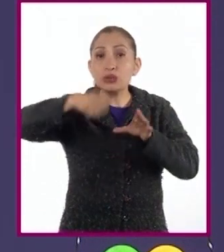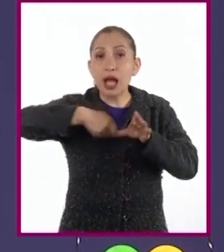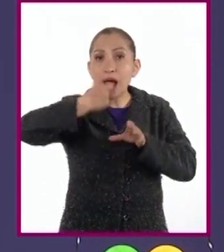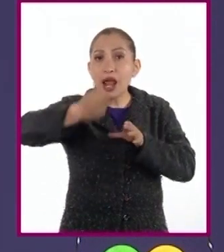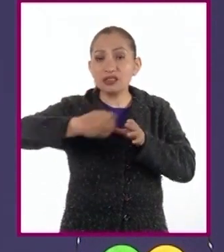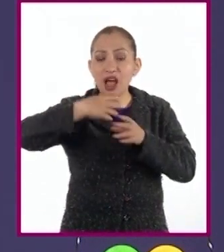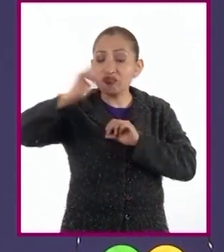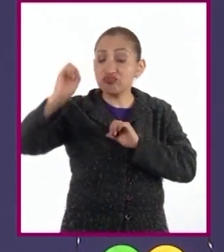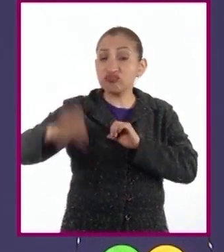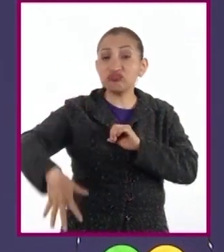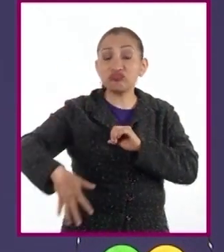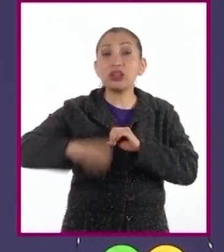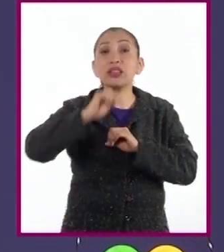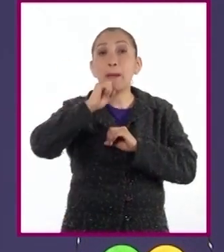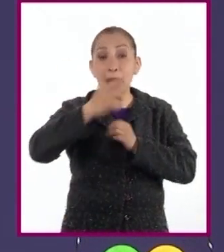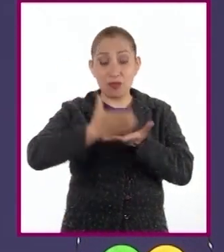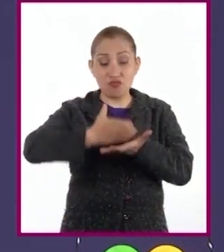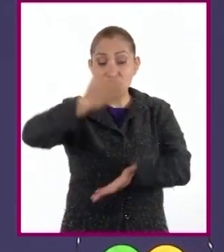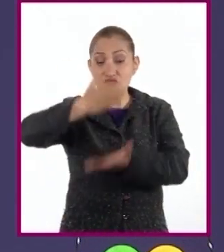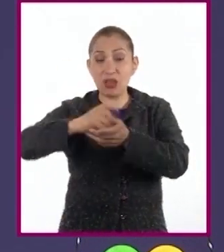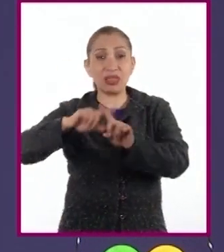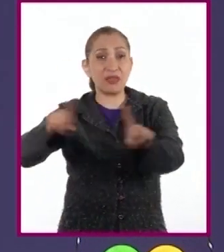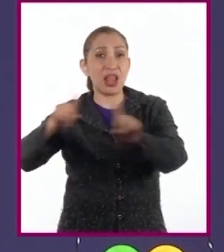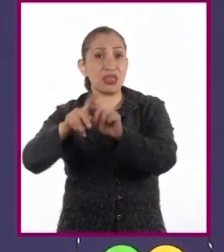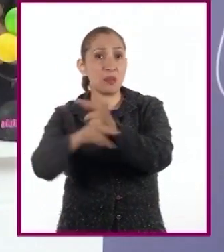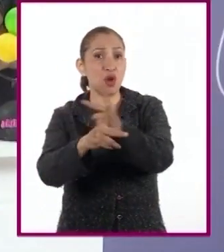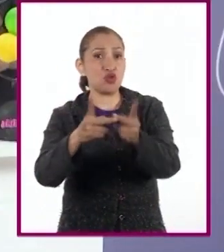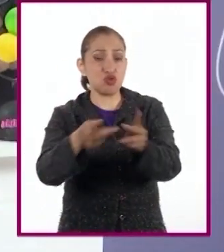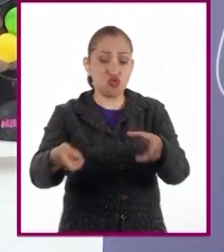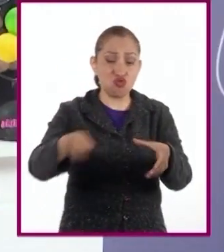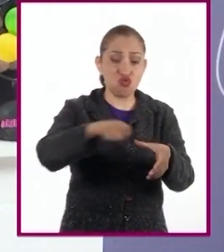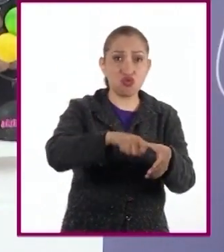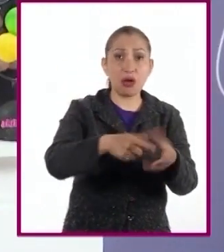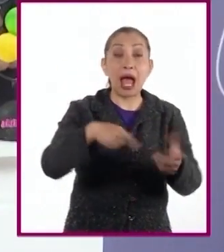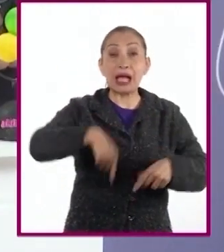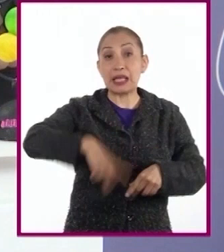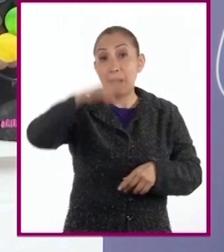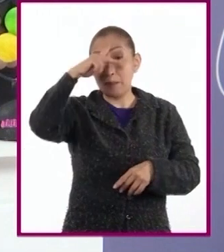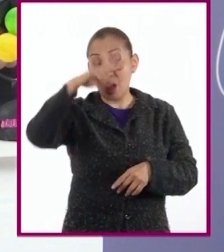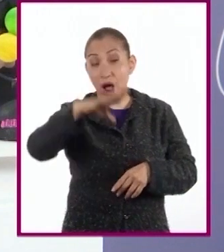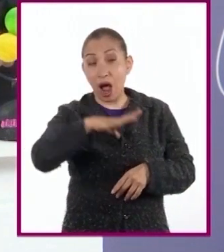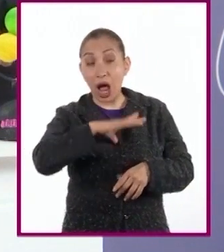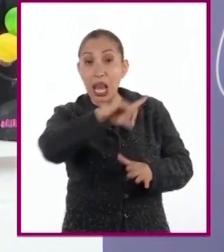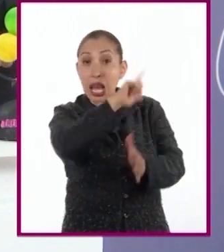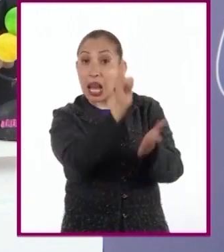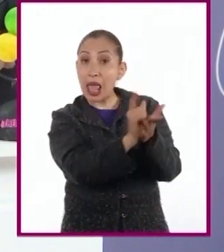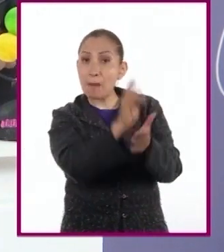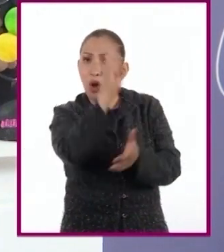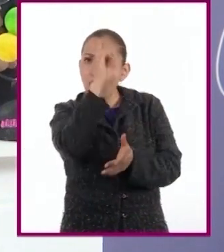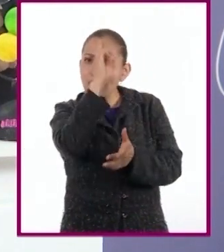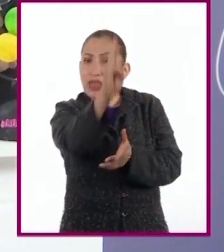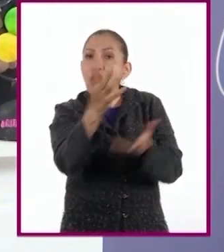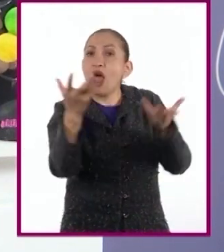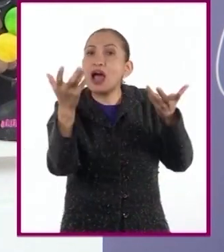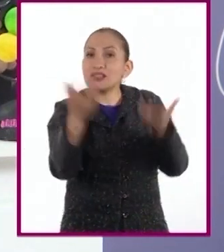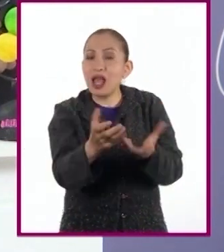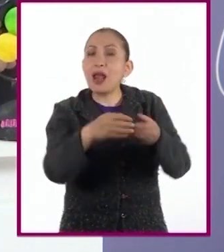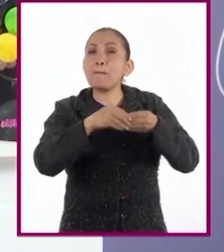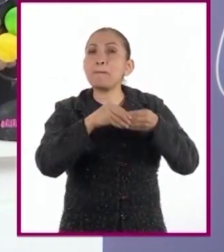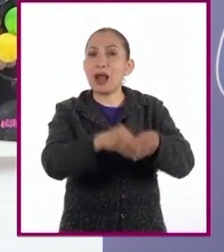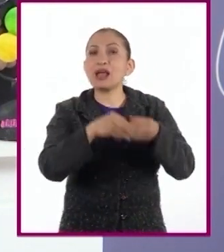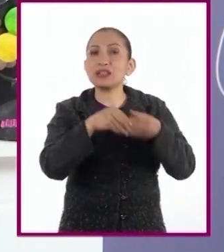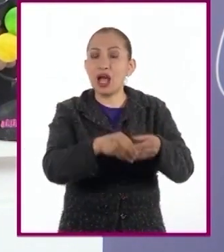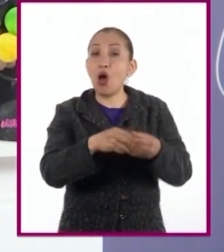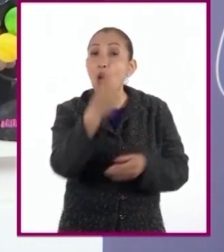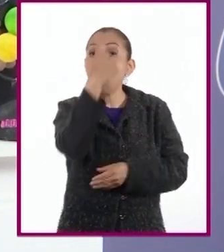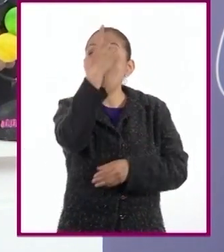desechables, así como envases de diferentes productos. En nuestro país existen leyes que prohíben la producción de